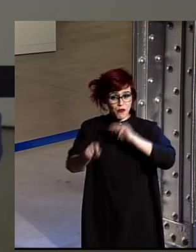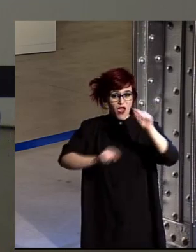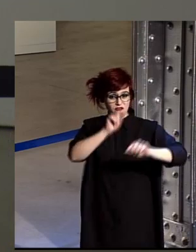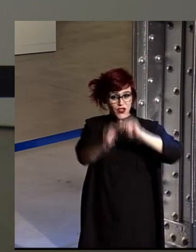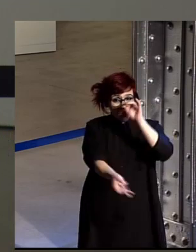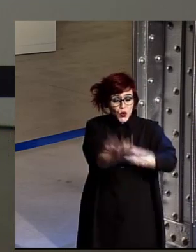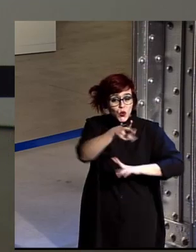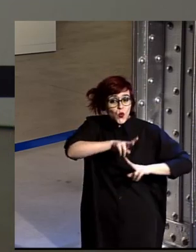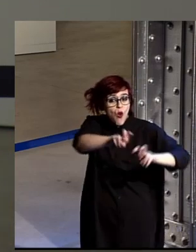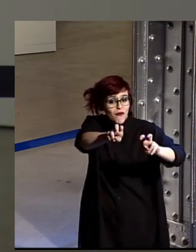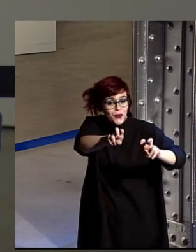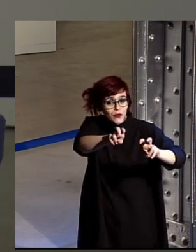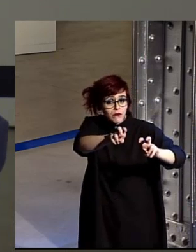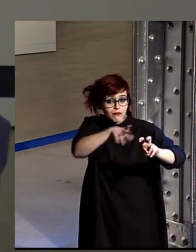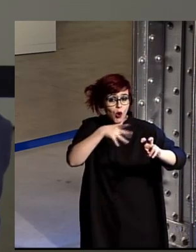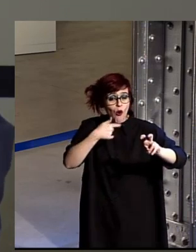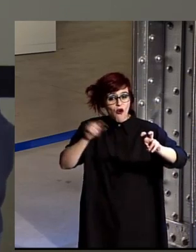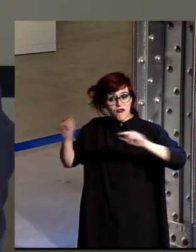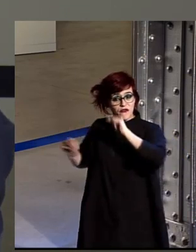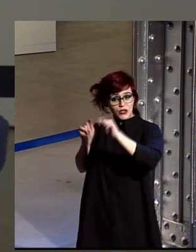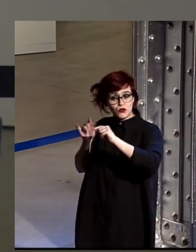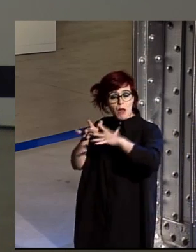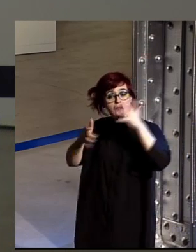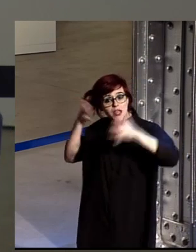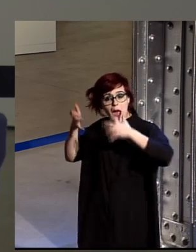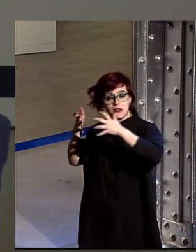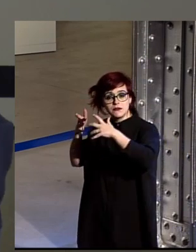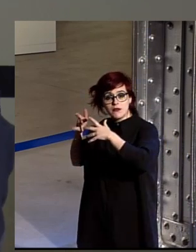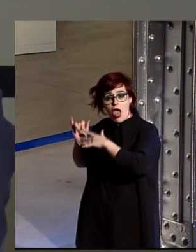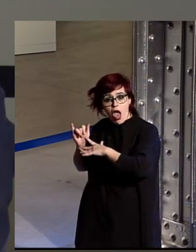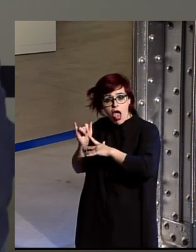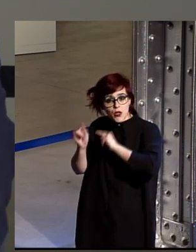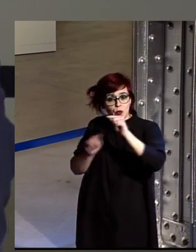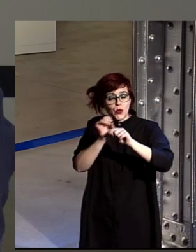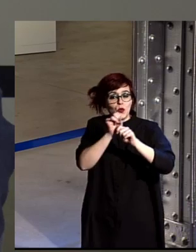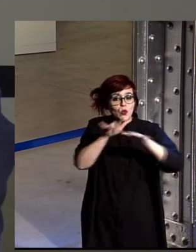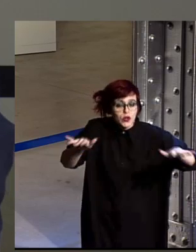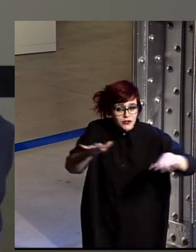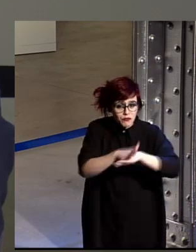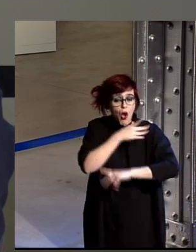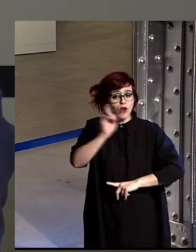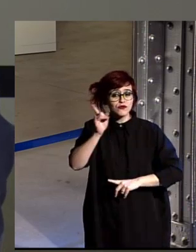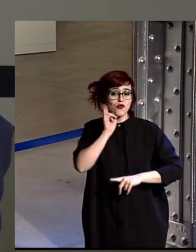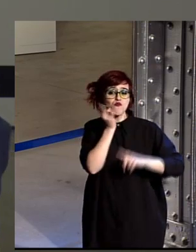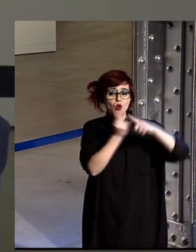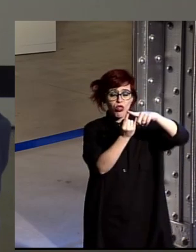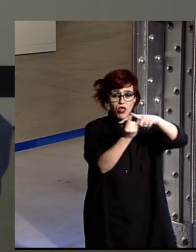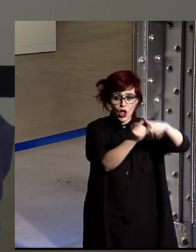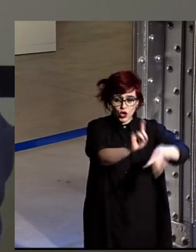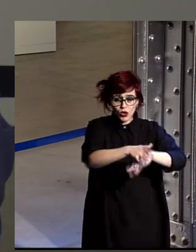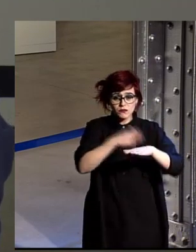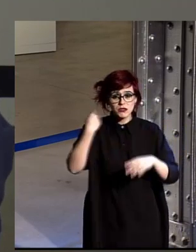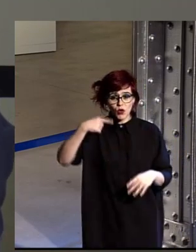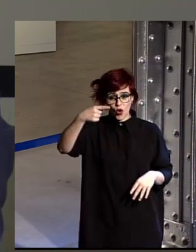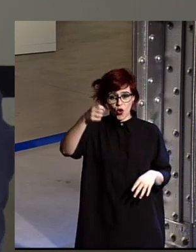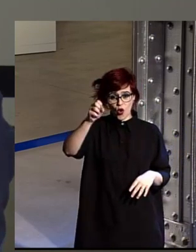reemergentes nuevas provienen de virus que están en los animales, no solo en los murciélagos, ¿no? Sino también ahora, por ejemplo, con los